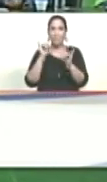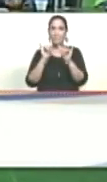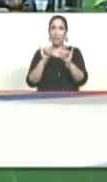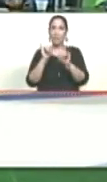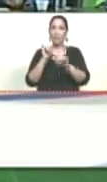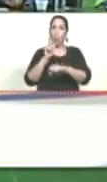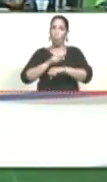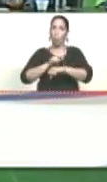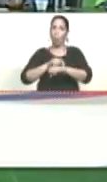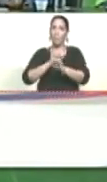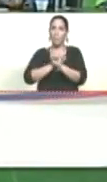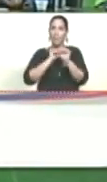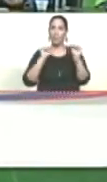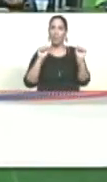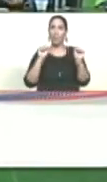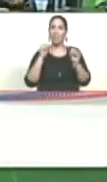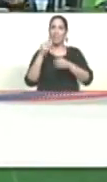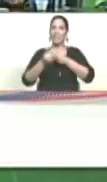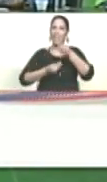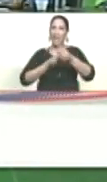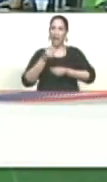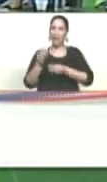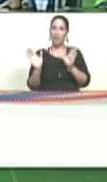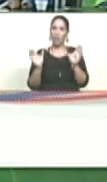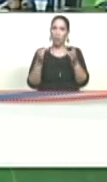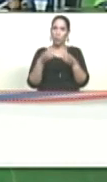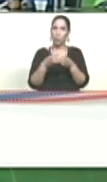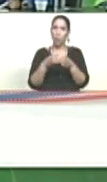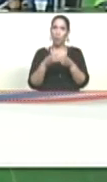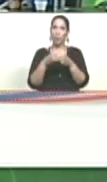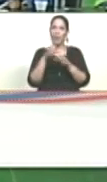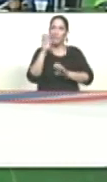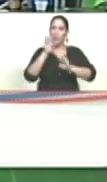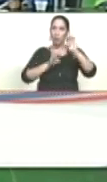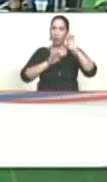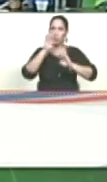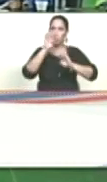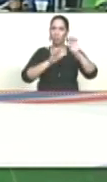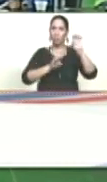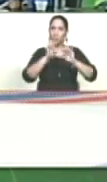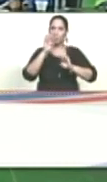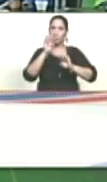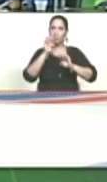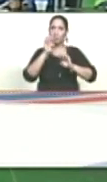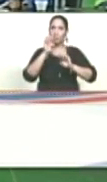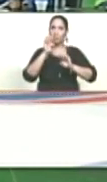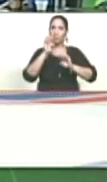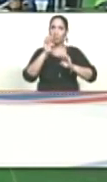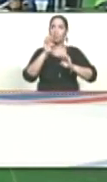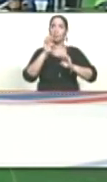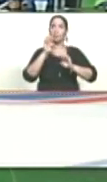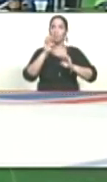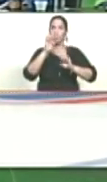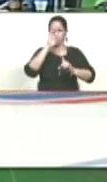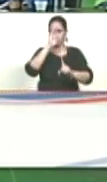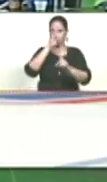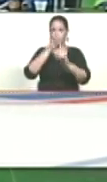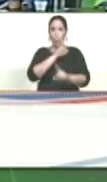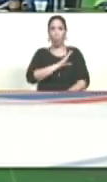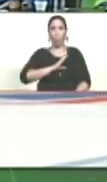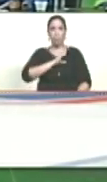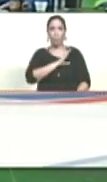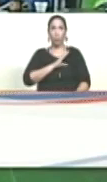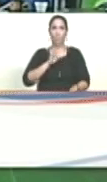de la mañana, se haga una reunión para la evaluación en el marco de la Comisión de la